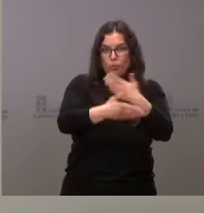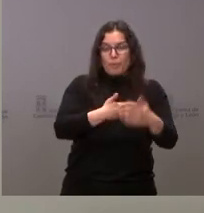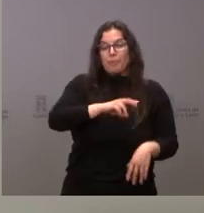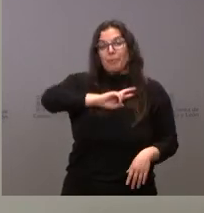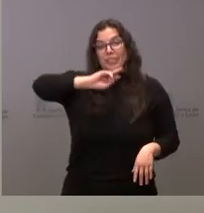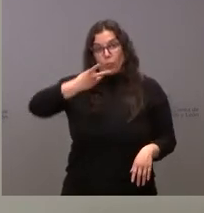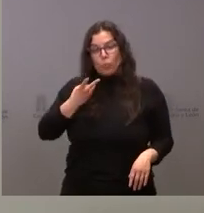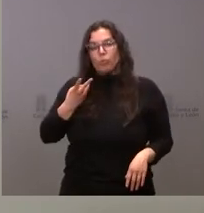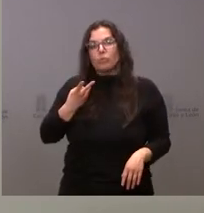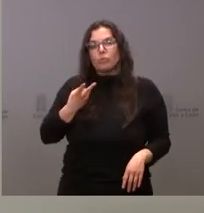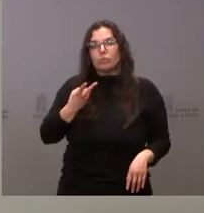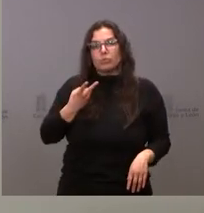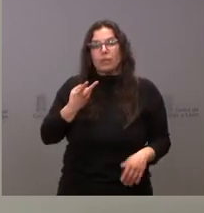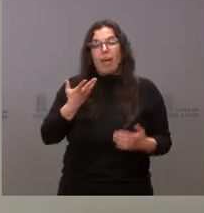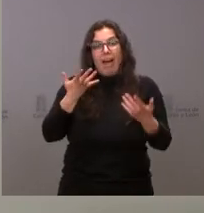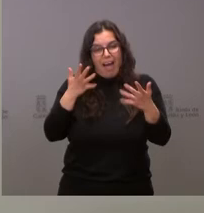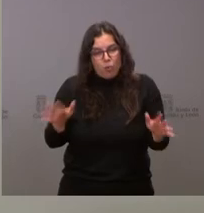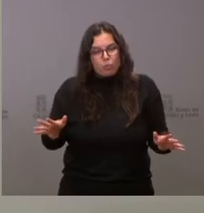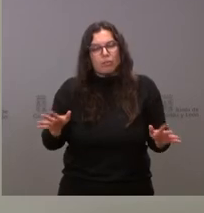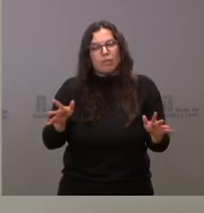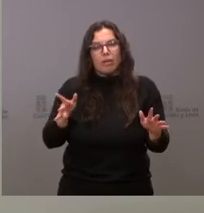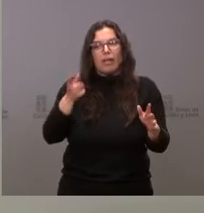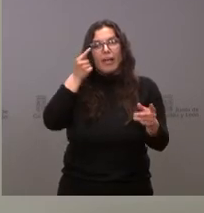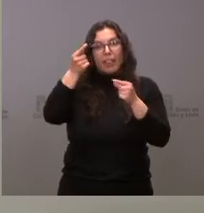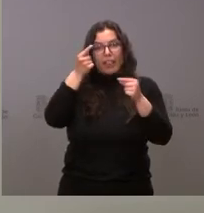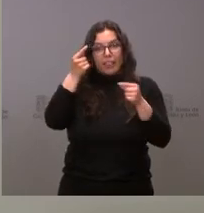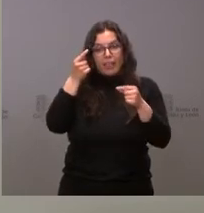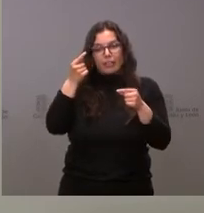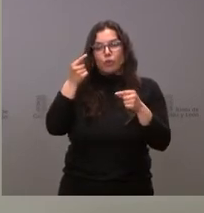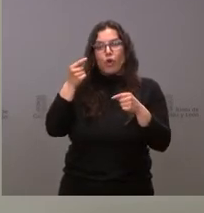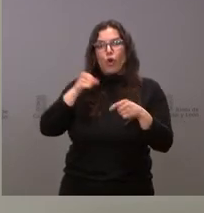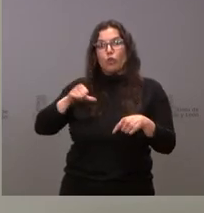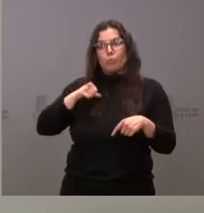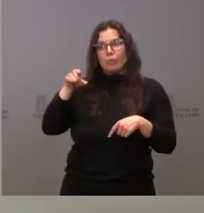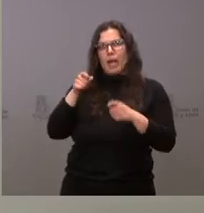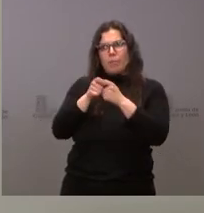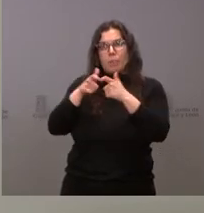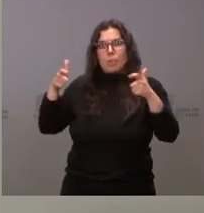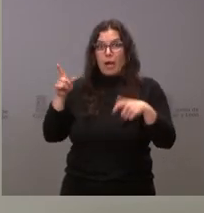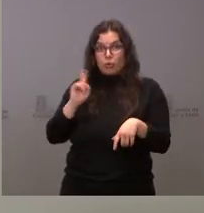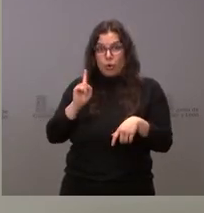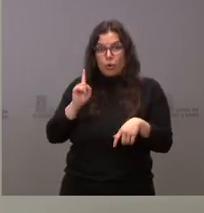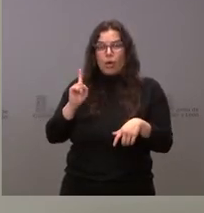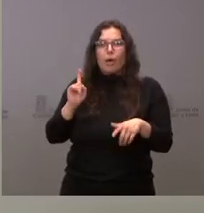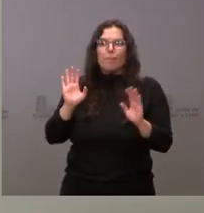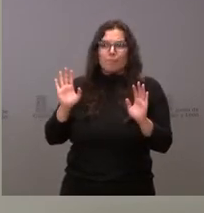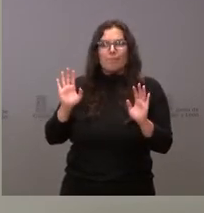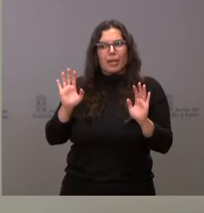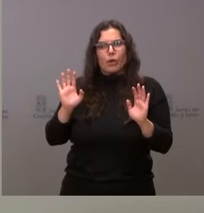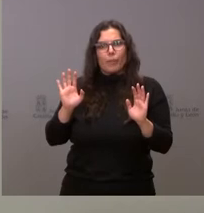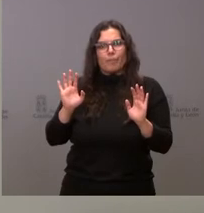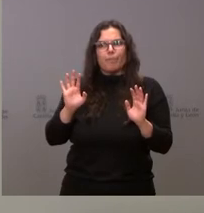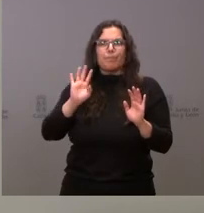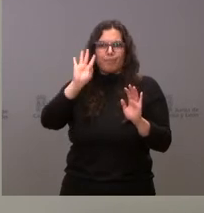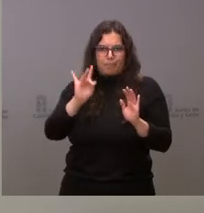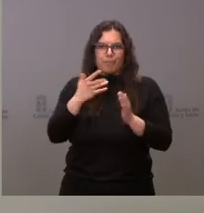es a pesar de que el dato en hospitales no está aumentando a un ritmo muy relevante sí que constatamos